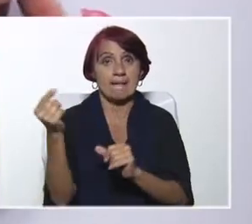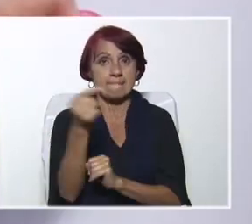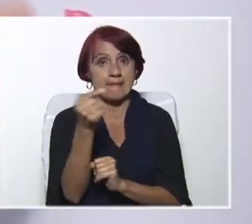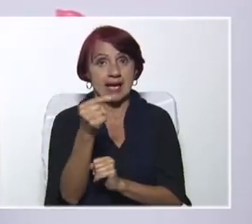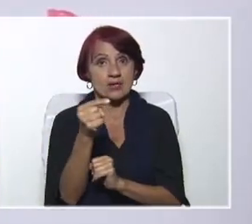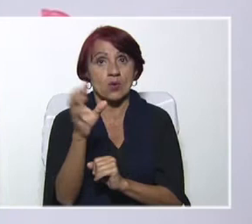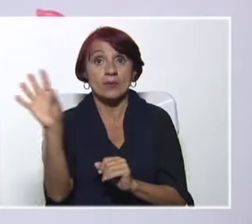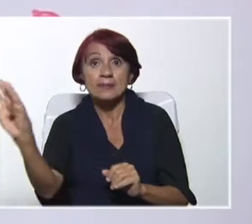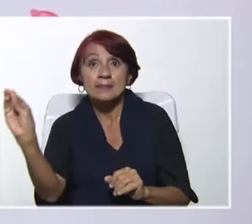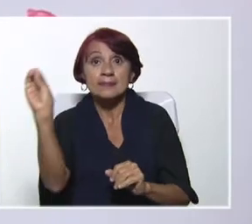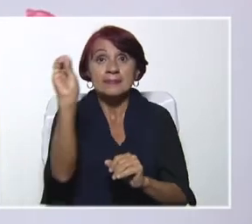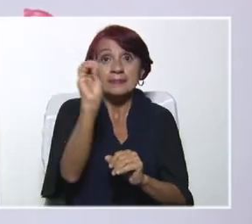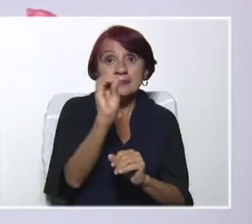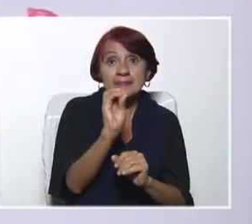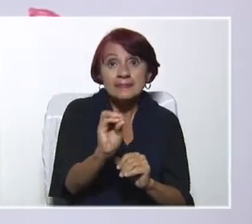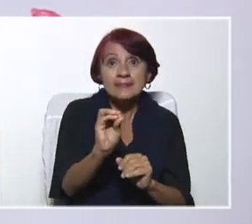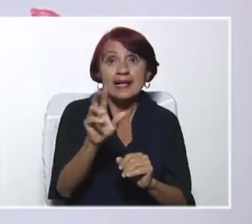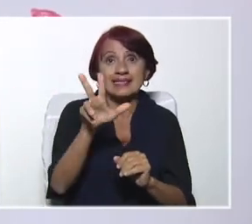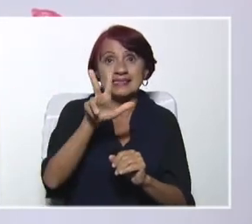menos 3.